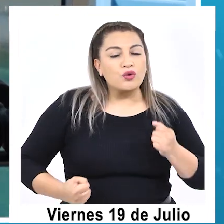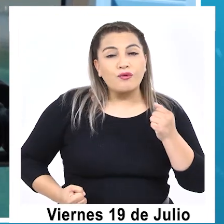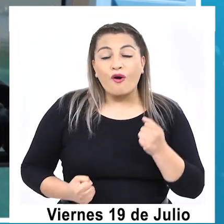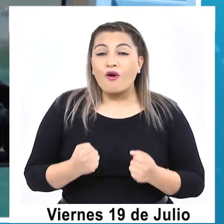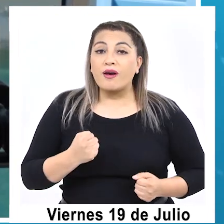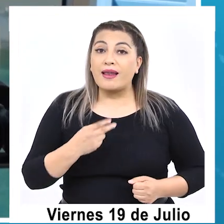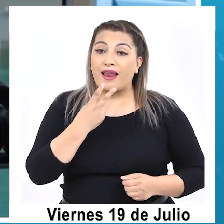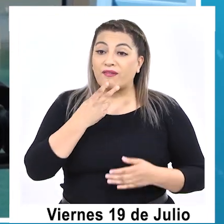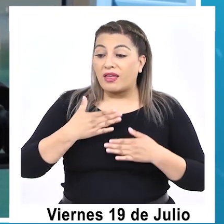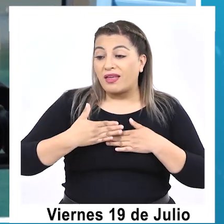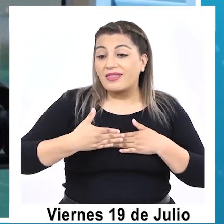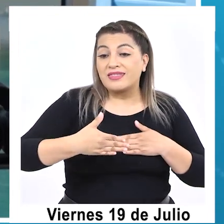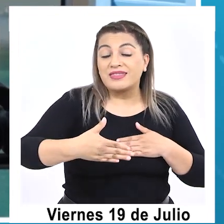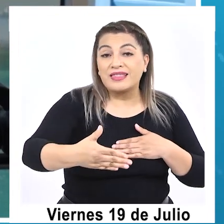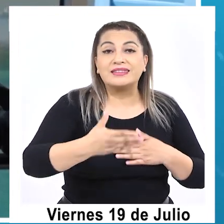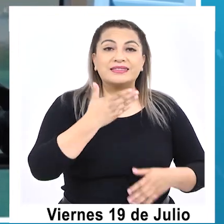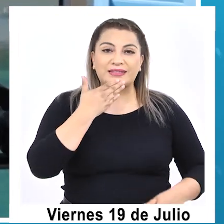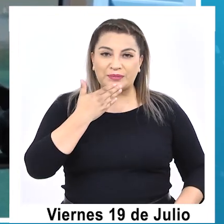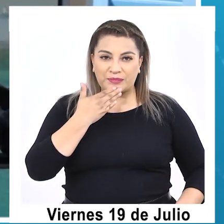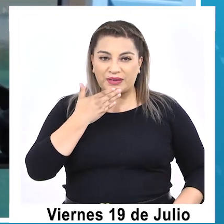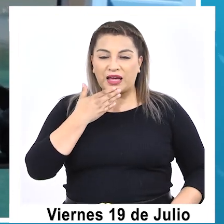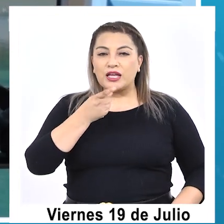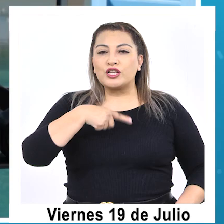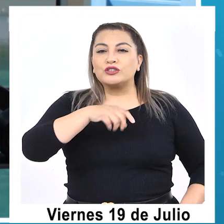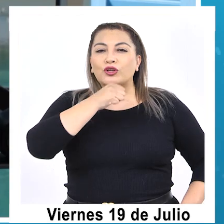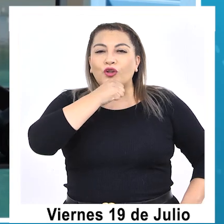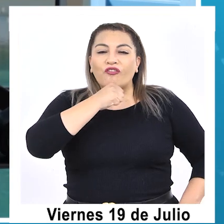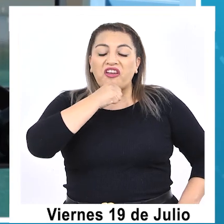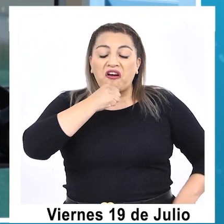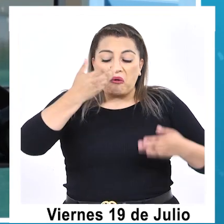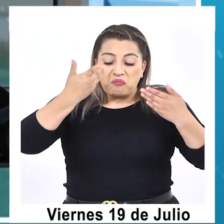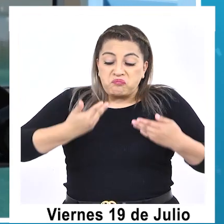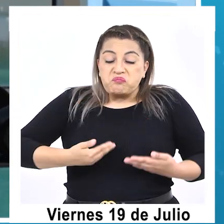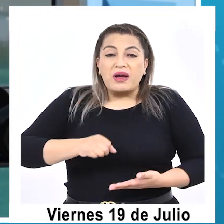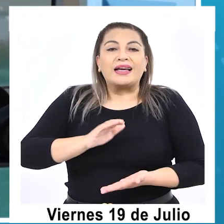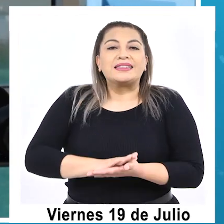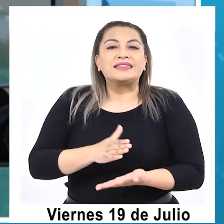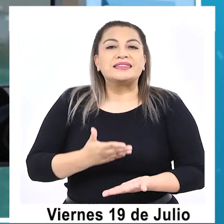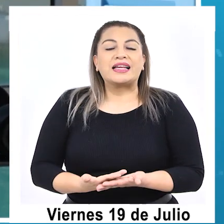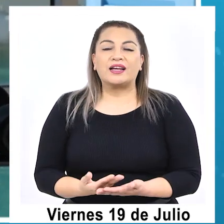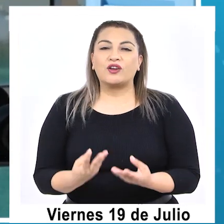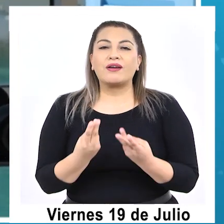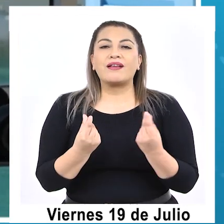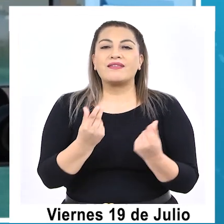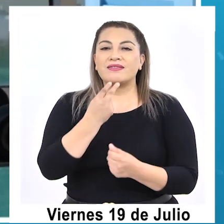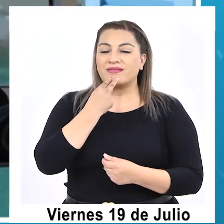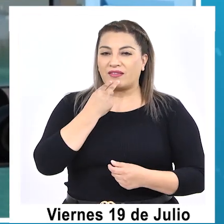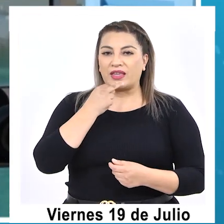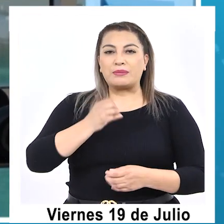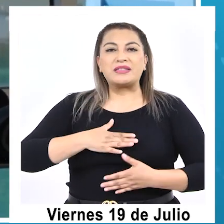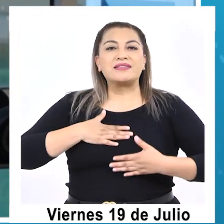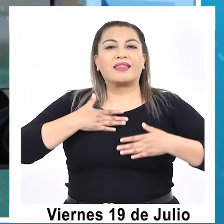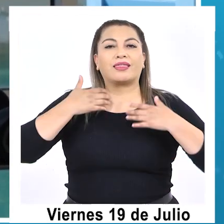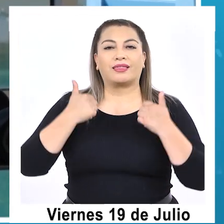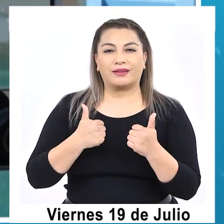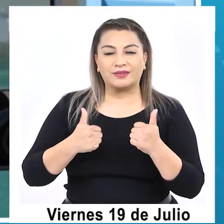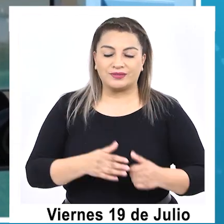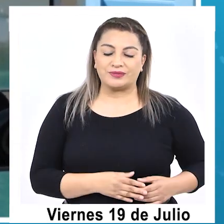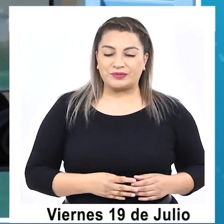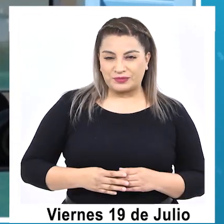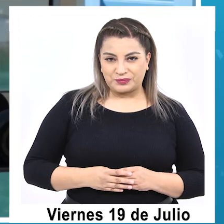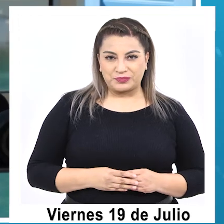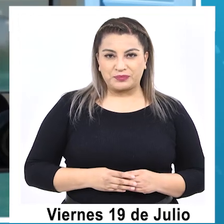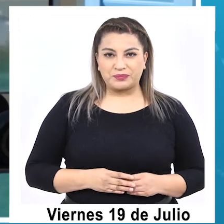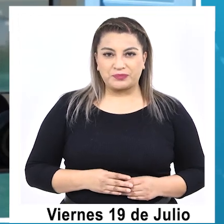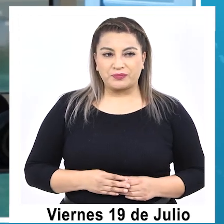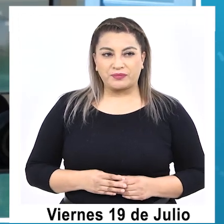lo largo de la vida va a promover también este envejecimiento saludable, esta calidad de vida, este estado de bienestar.